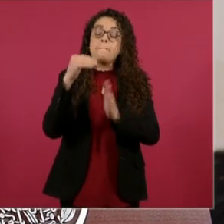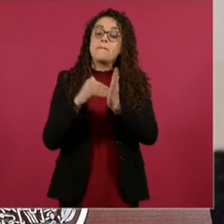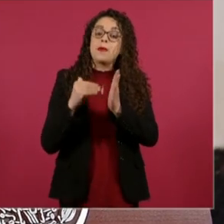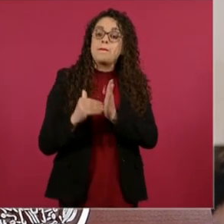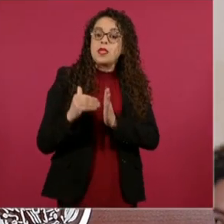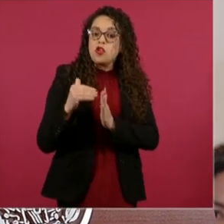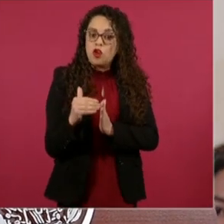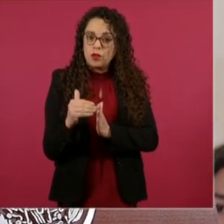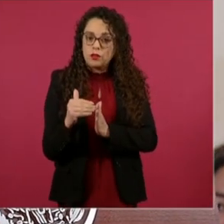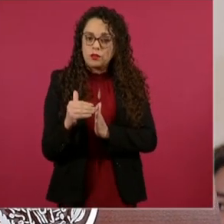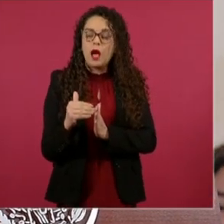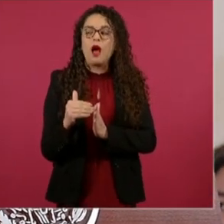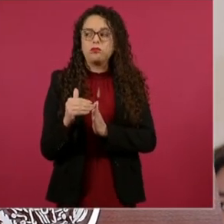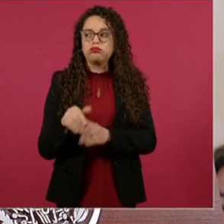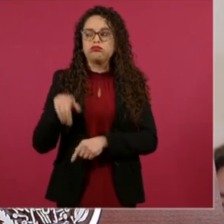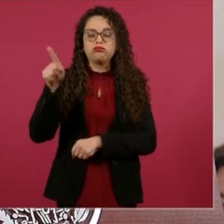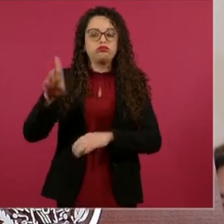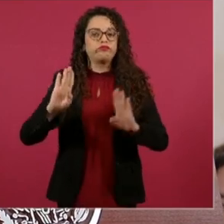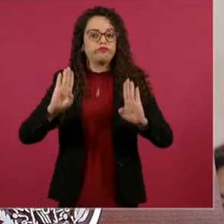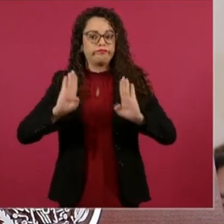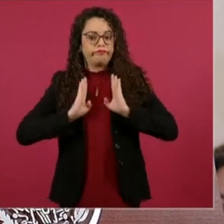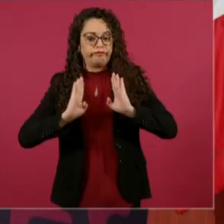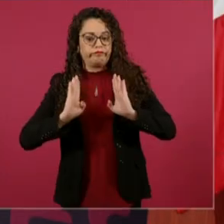los ingenieros militares,